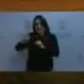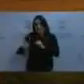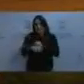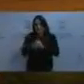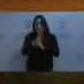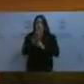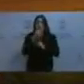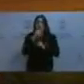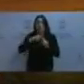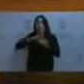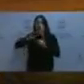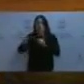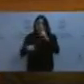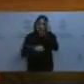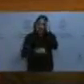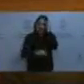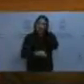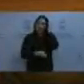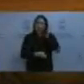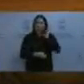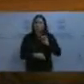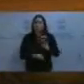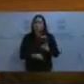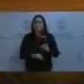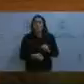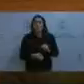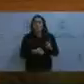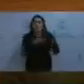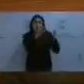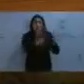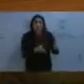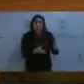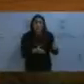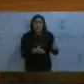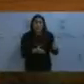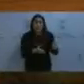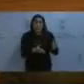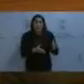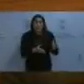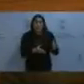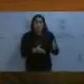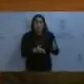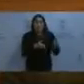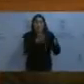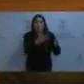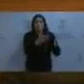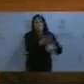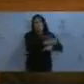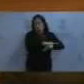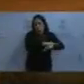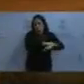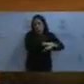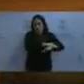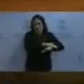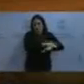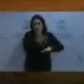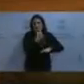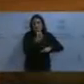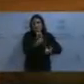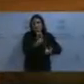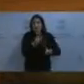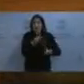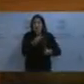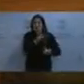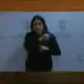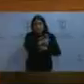de otras cuestiones accesorias. Nada de eso dijo usted, hablo como Gobierno, pero además mintió. Se